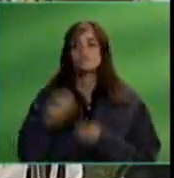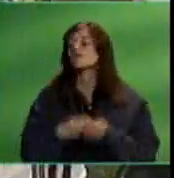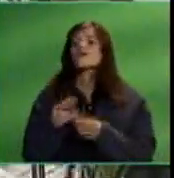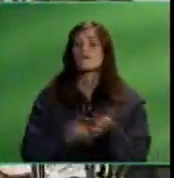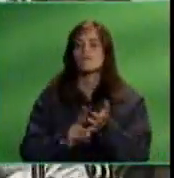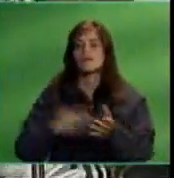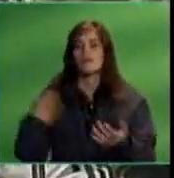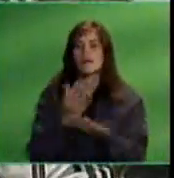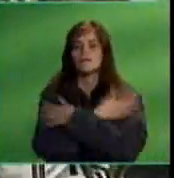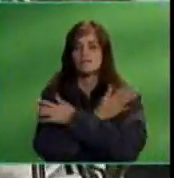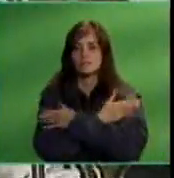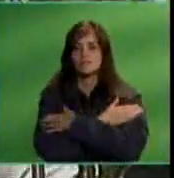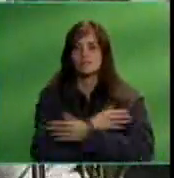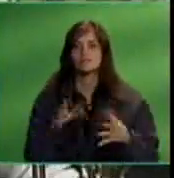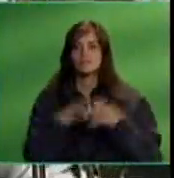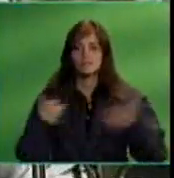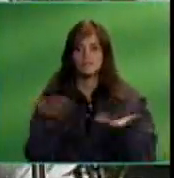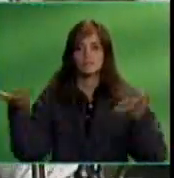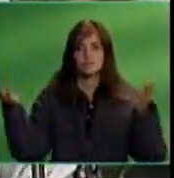realidad un